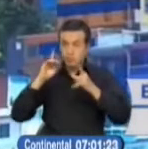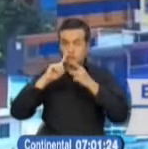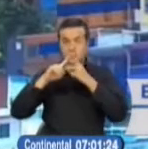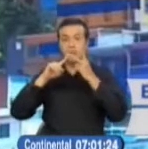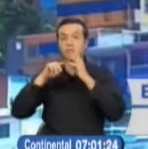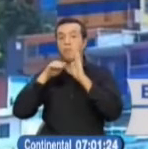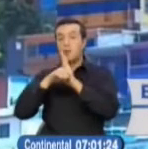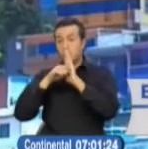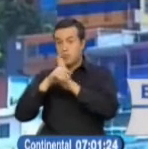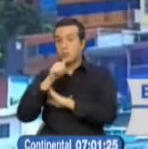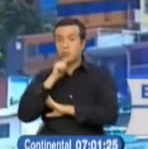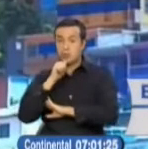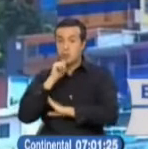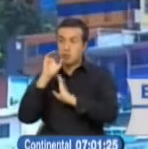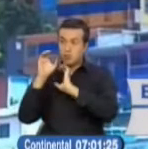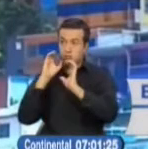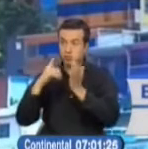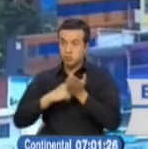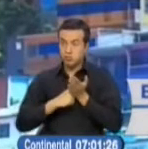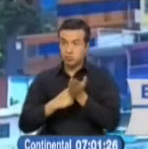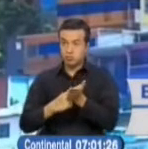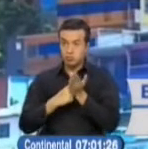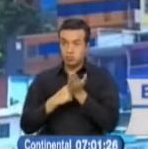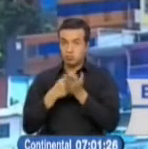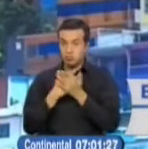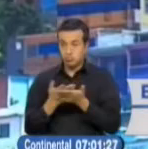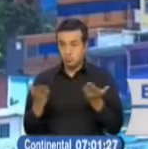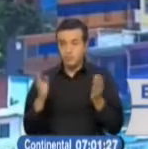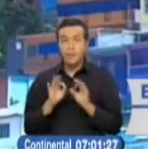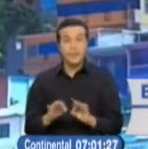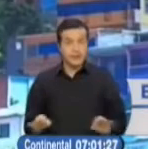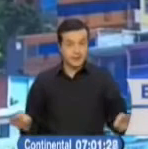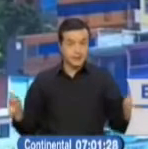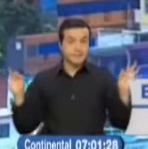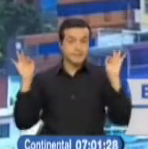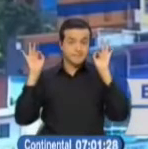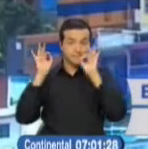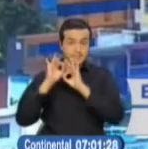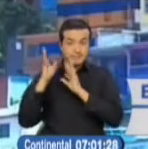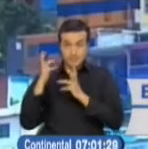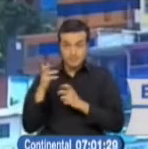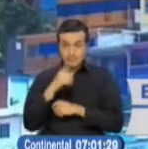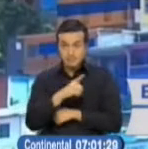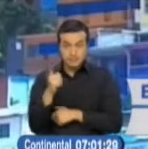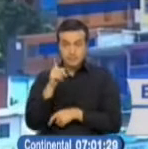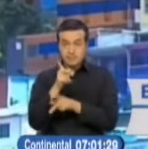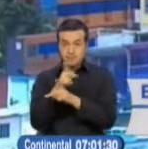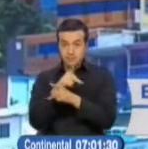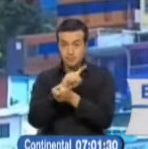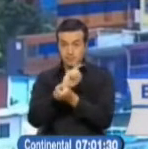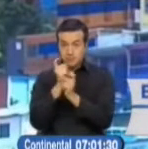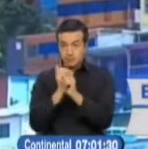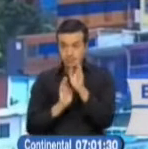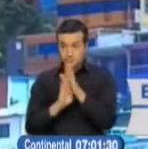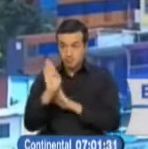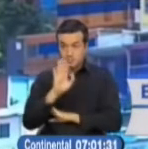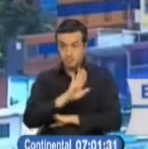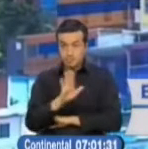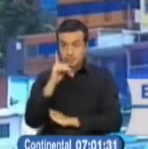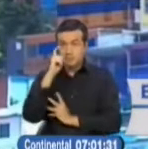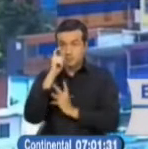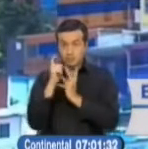banca privada también vamos a conversar, porque es necesario, si estamos empeñados en el cambio de la matriz productiva, es